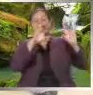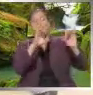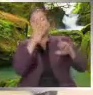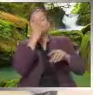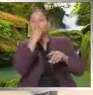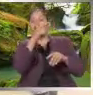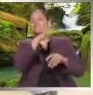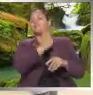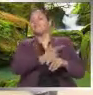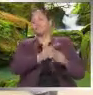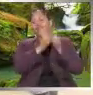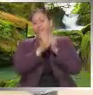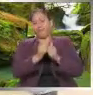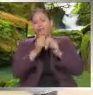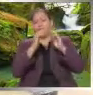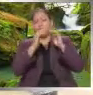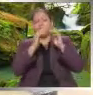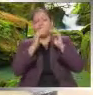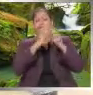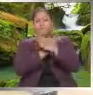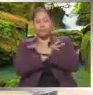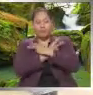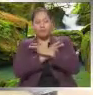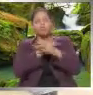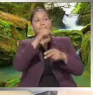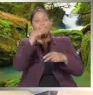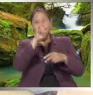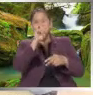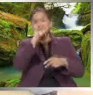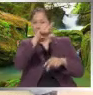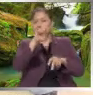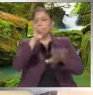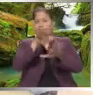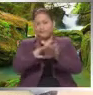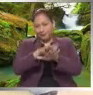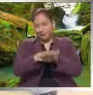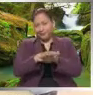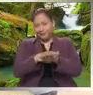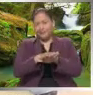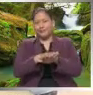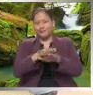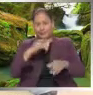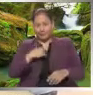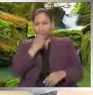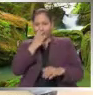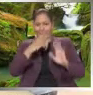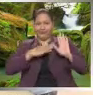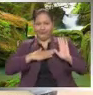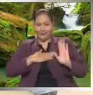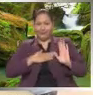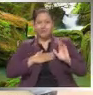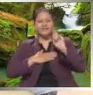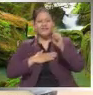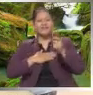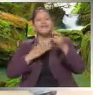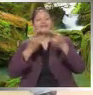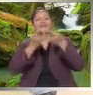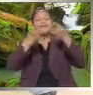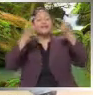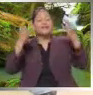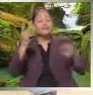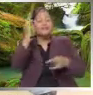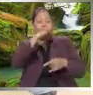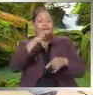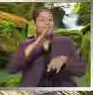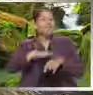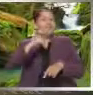Coyoacán, pero también Tlalpan. Lo que nos lleva, como yo prometí la vez pasada, a una de las leyendas más